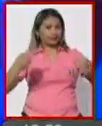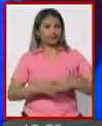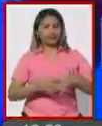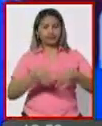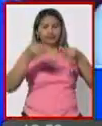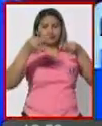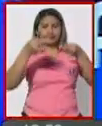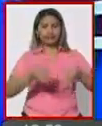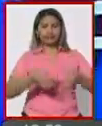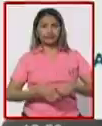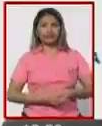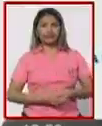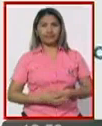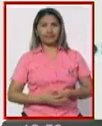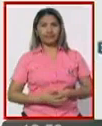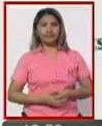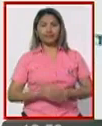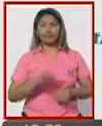y oficialistas.